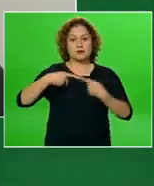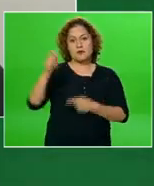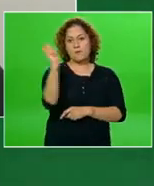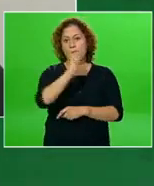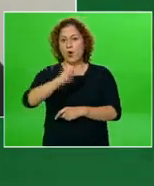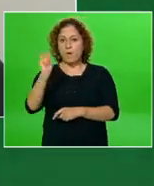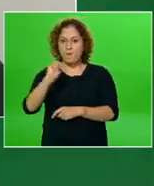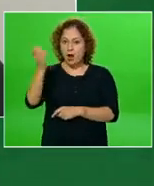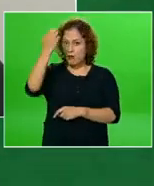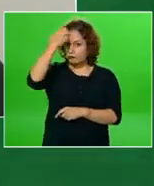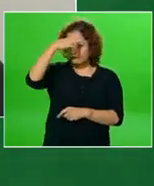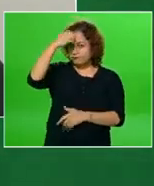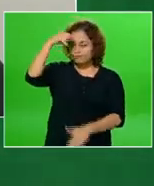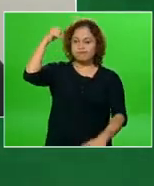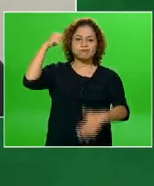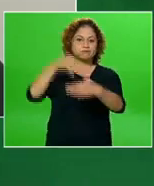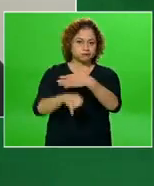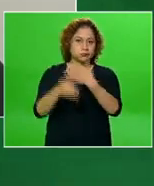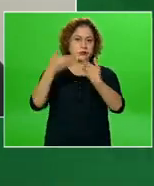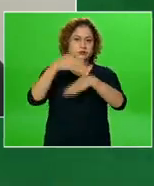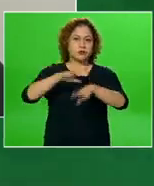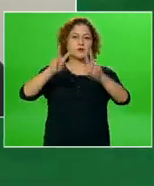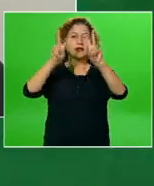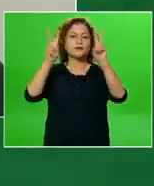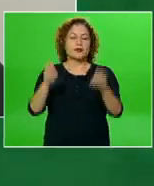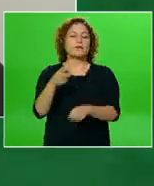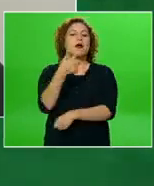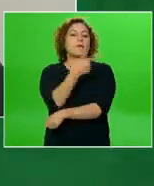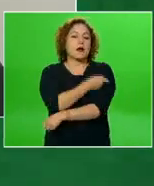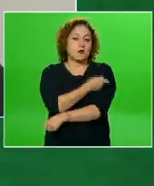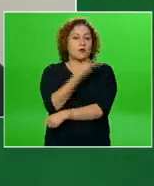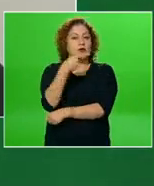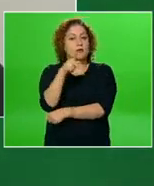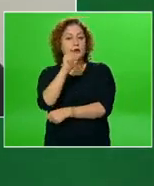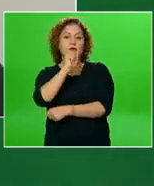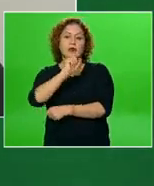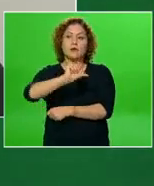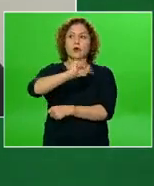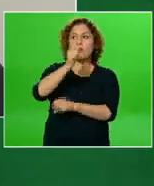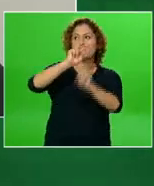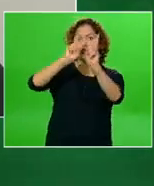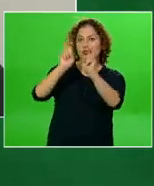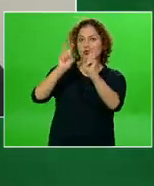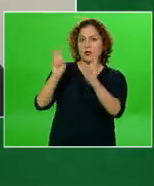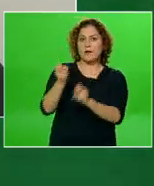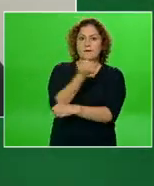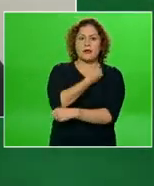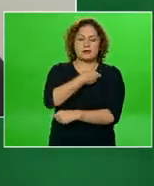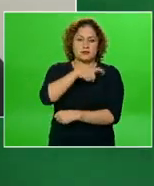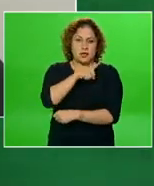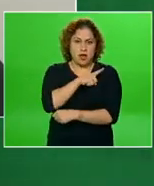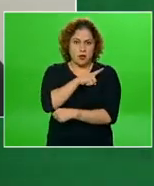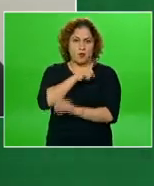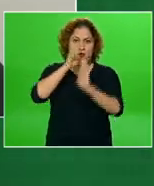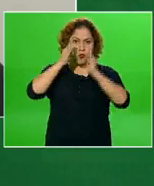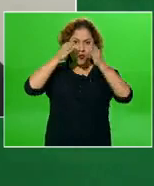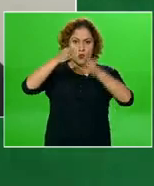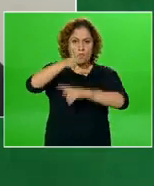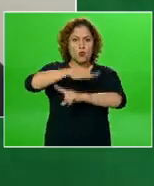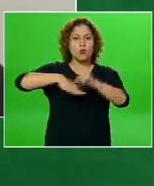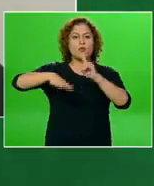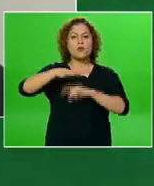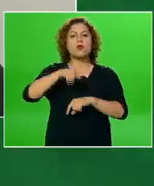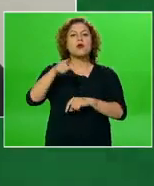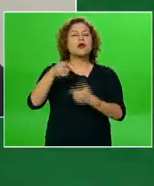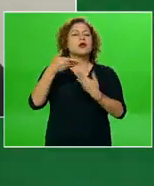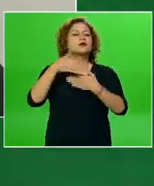experiencia no solamente en el tema de las vacunas sino en diversos componentes de salud pública que tienen que ver con la clasificación